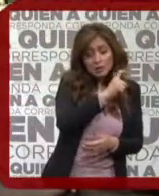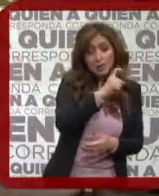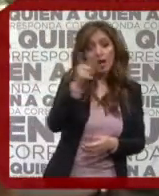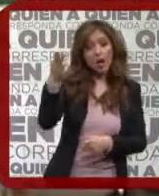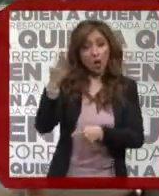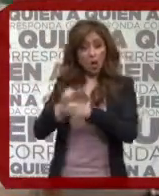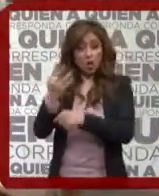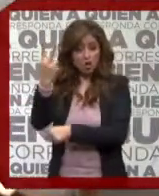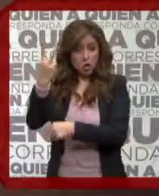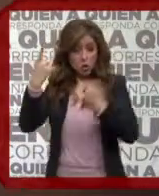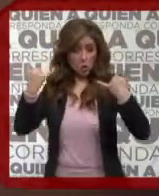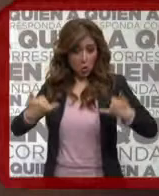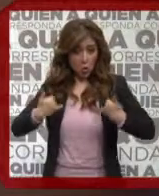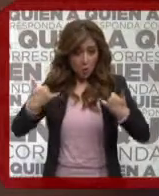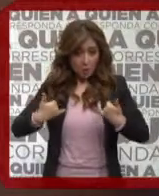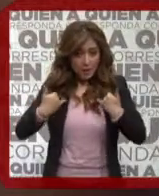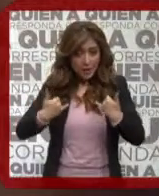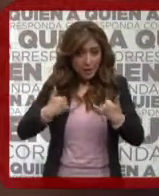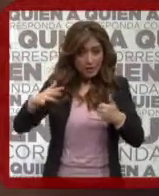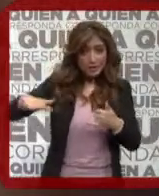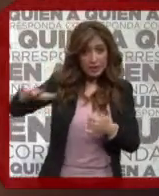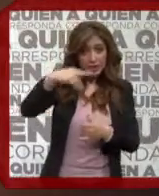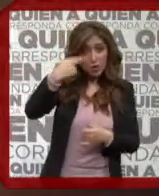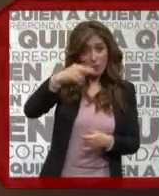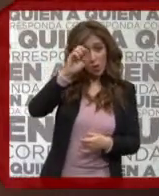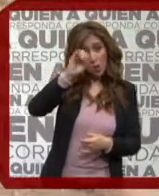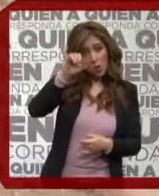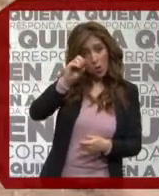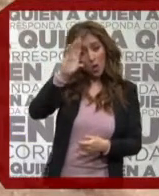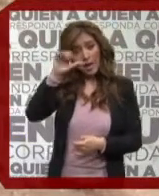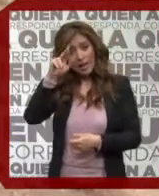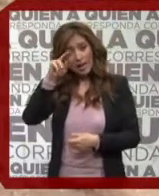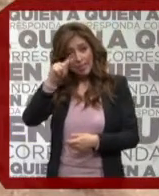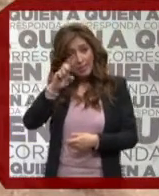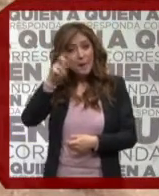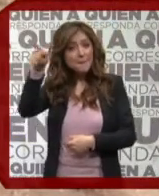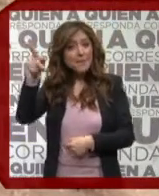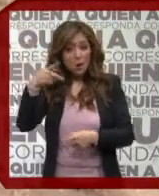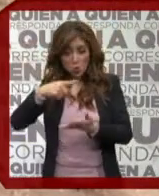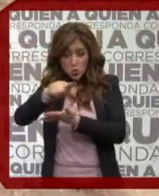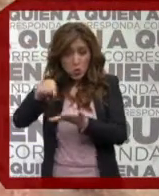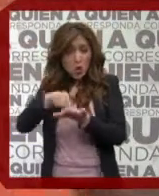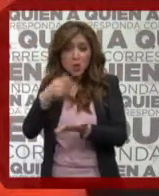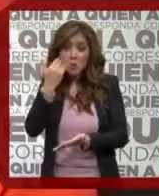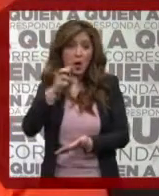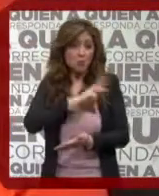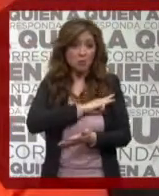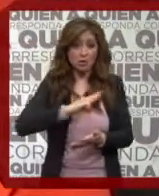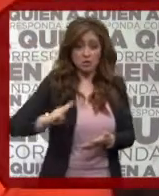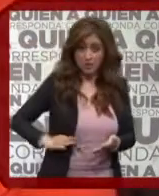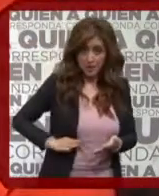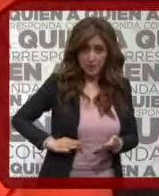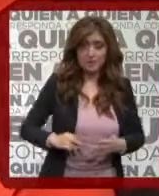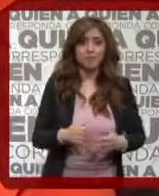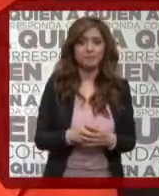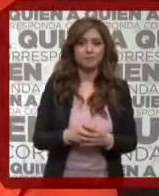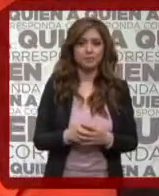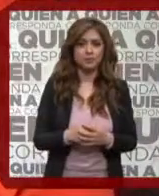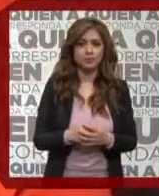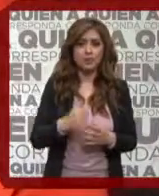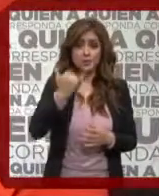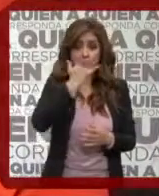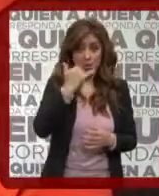dos jóvenes que habitan en Norias de Ojo Caliente, zona no municipalizada. ¿Eres madre soltera? Sí,